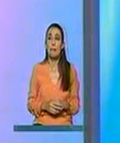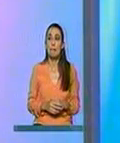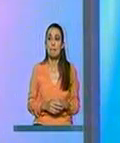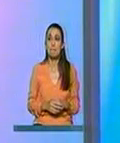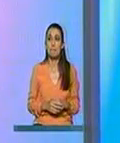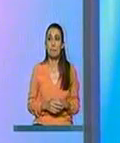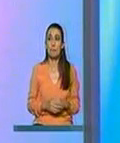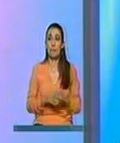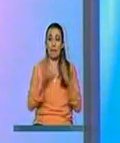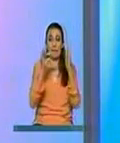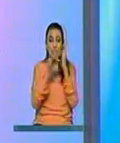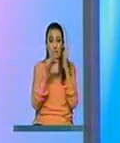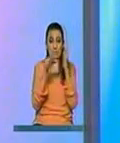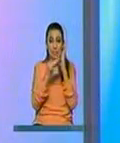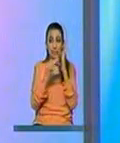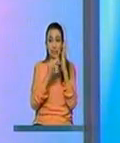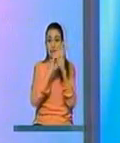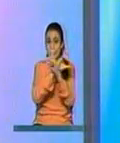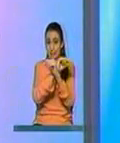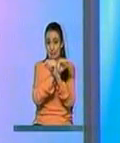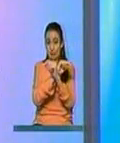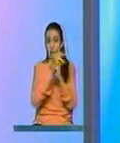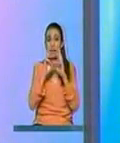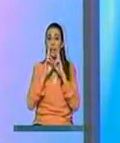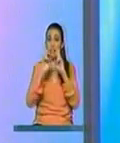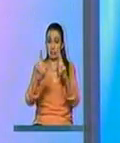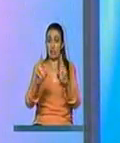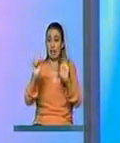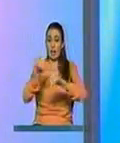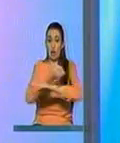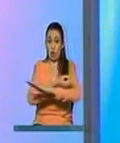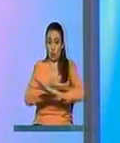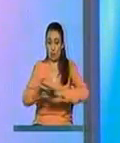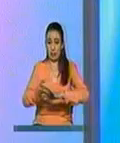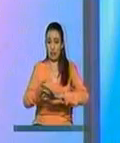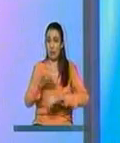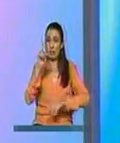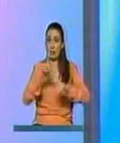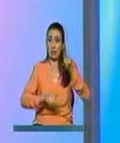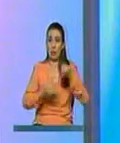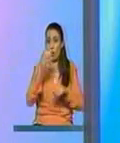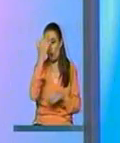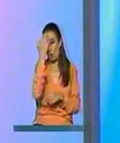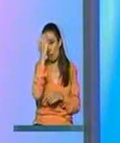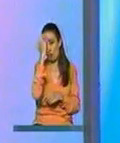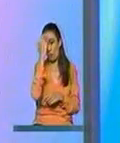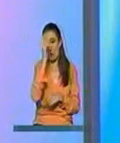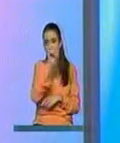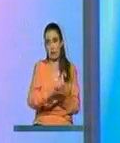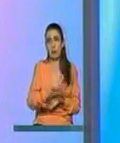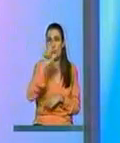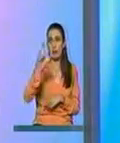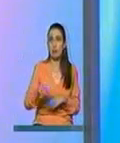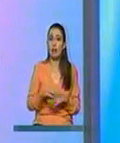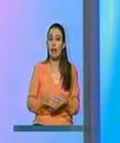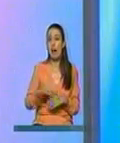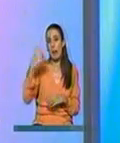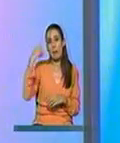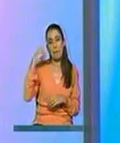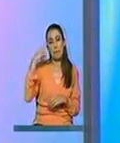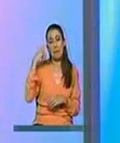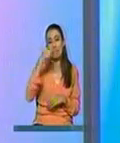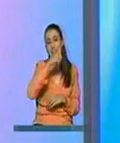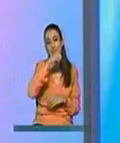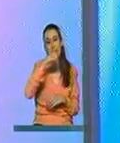redes sociales hemos tenido una participación interesante de ciudadanos, y entre los comentarios hay una preocupación de una ciudadana que dice: pensar en una